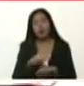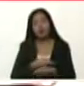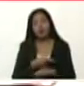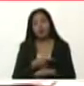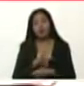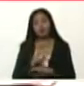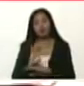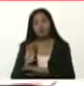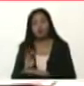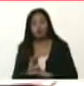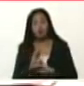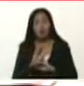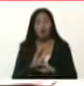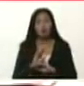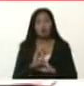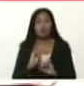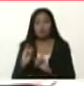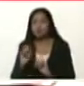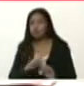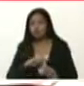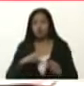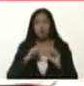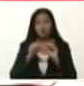Avanzar. Yo diría